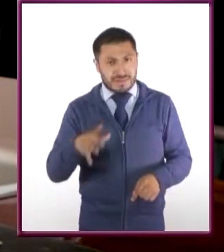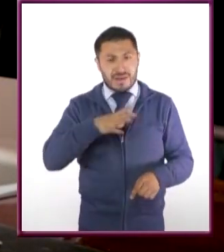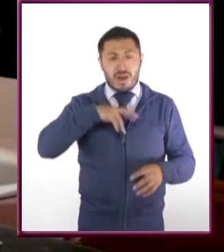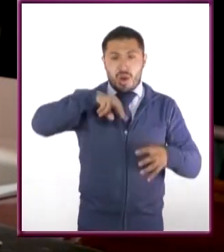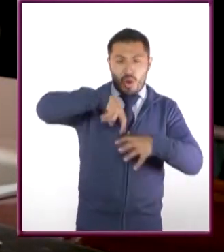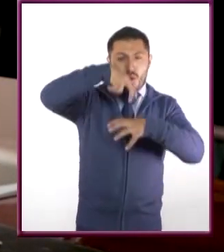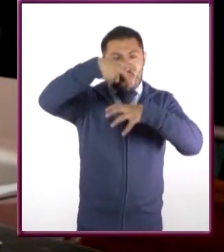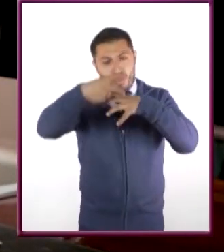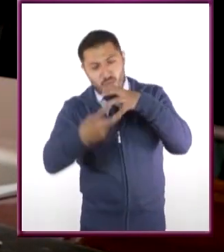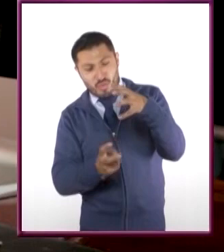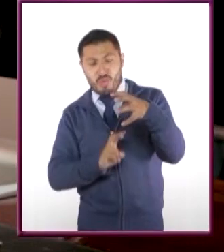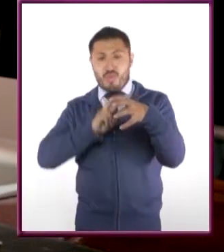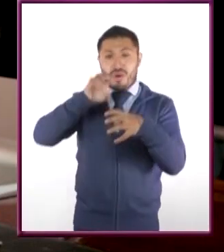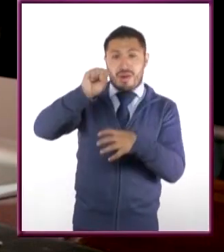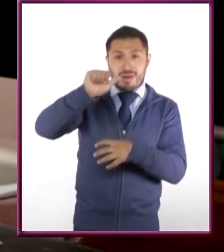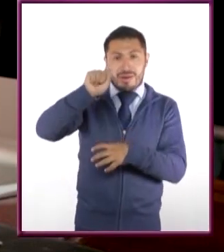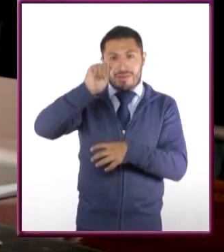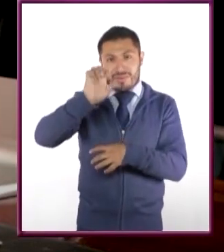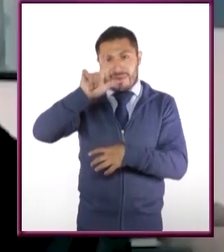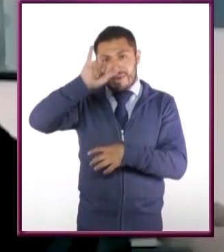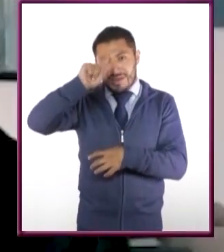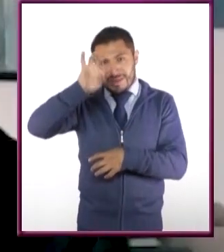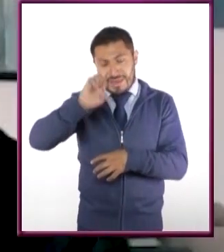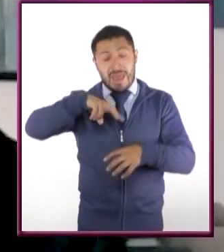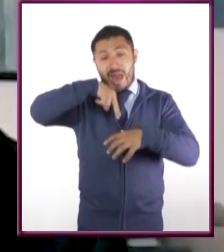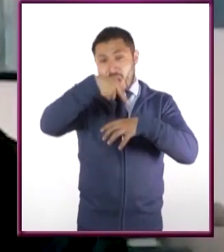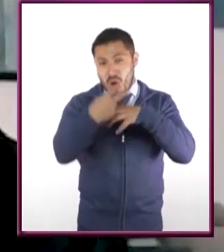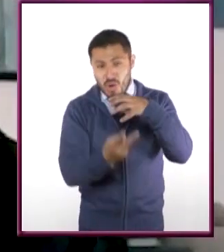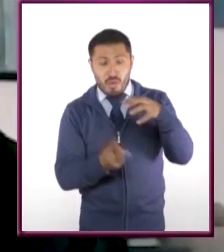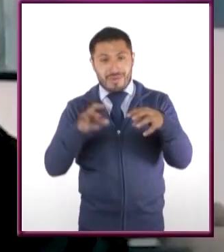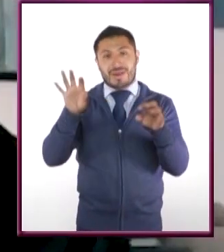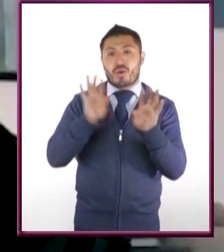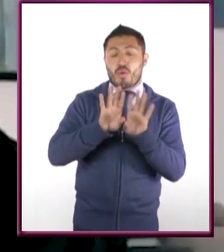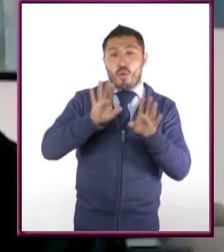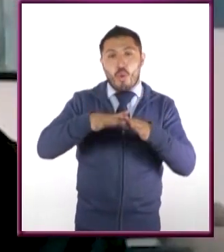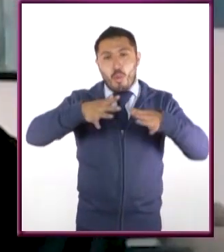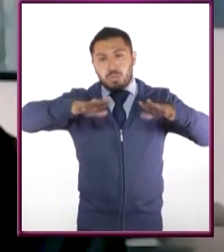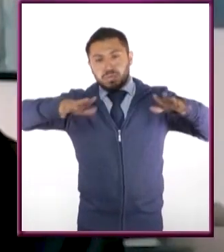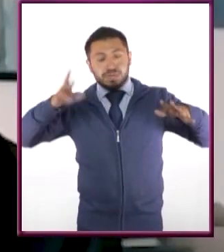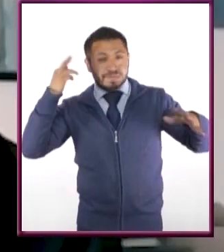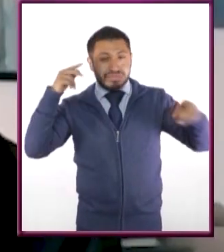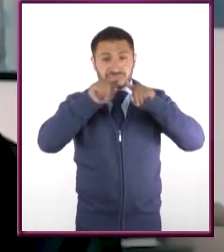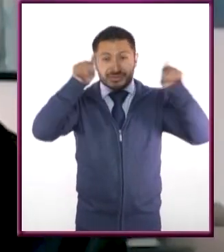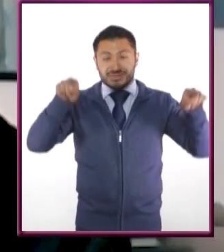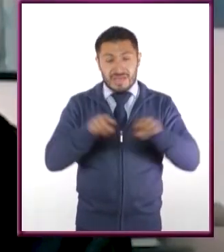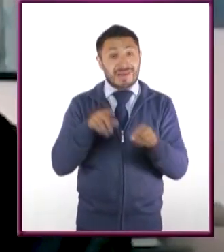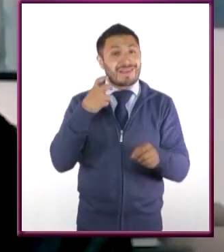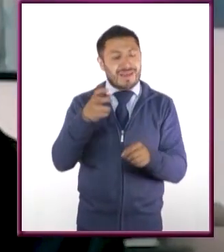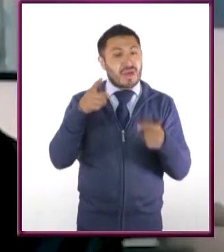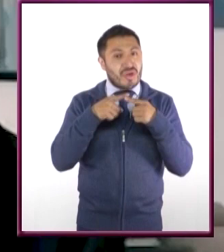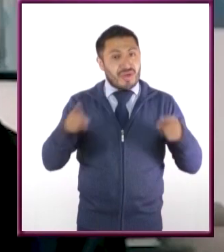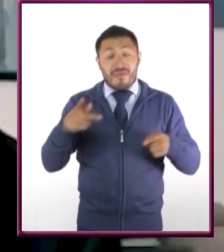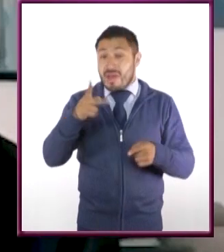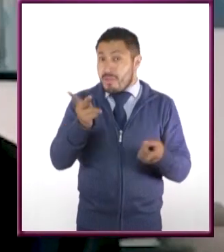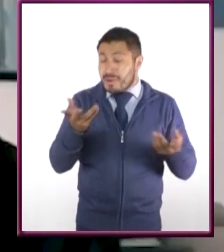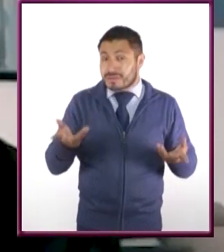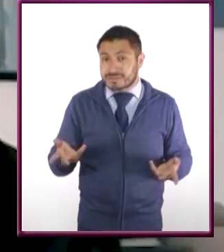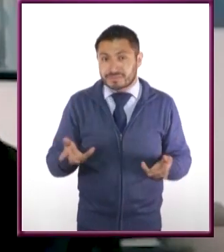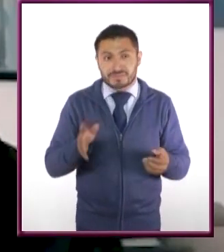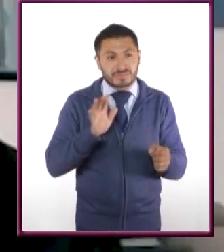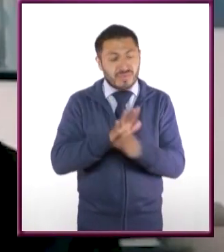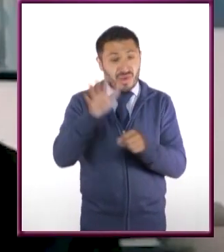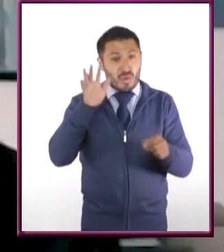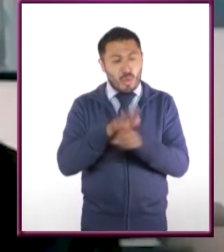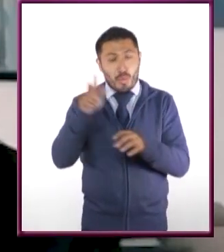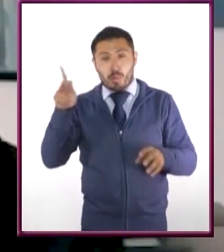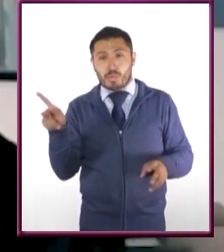satélites se utilizan las ondas de radio. Esa es como que la principal diferencia, pero ¿dónde son